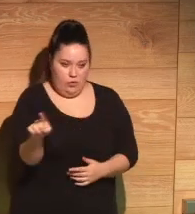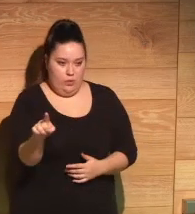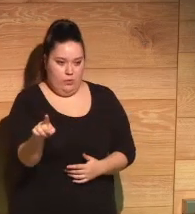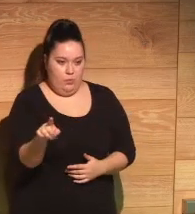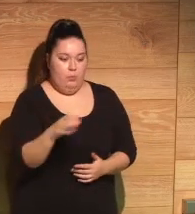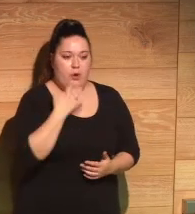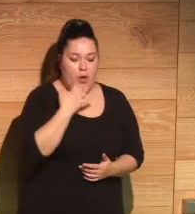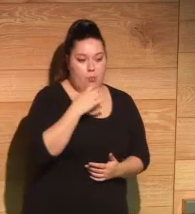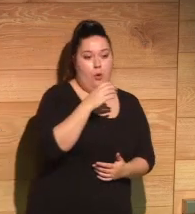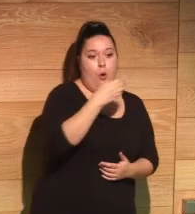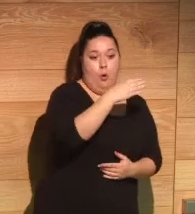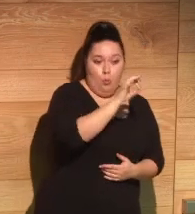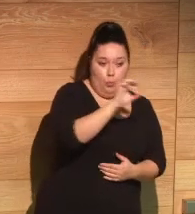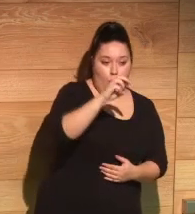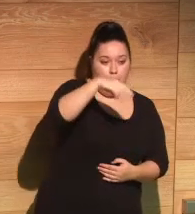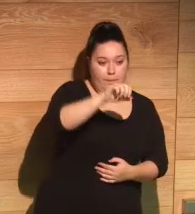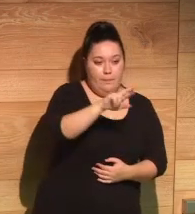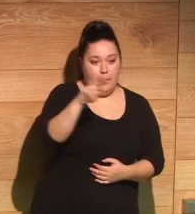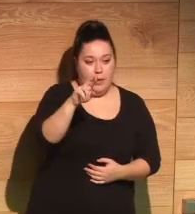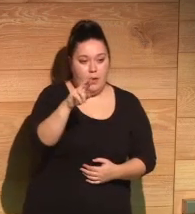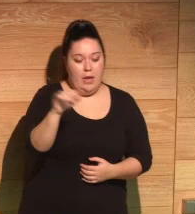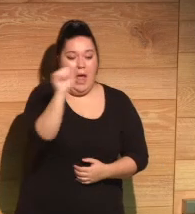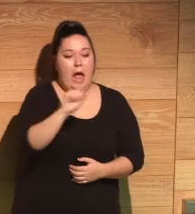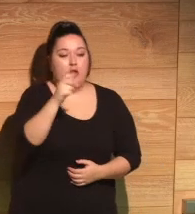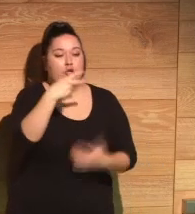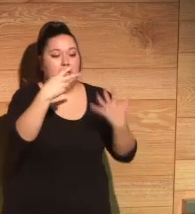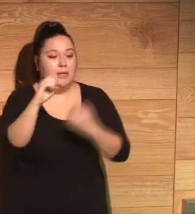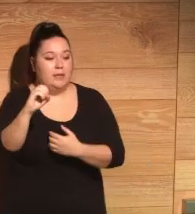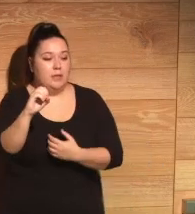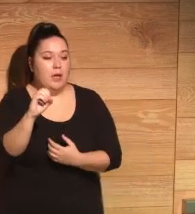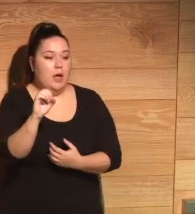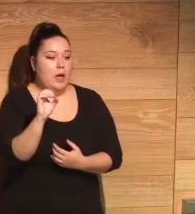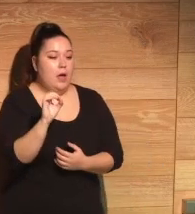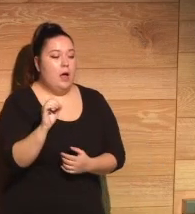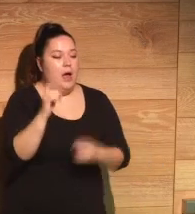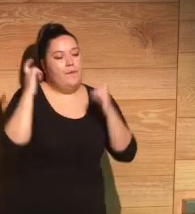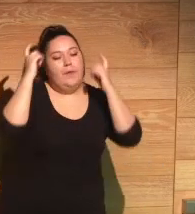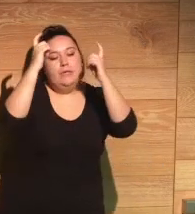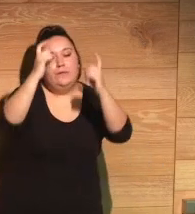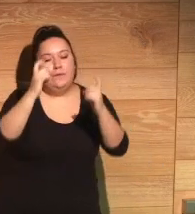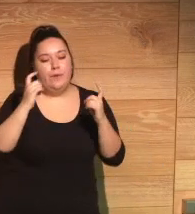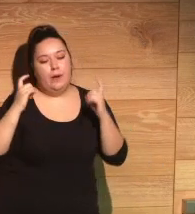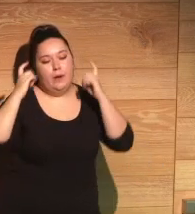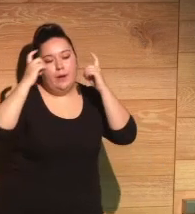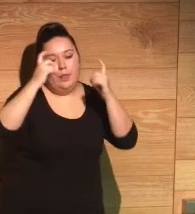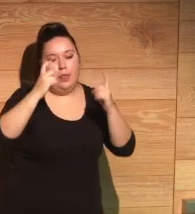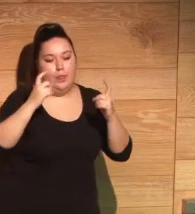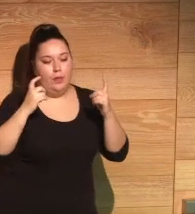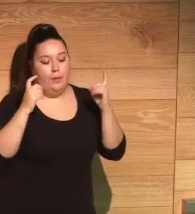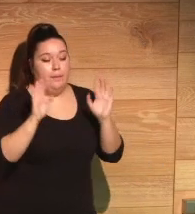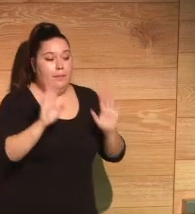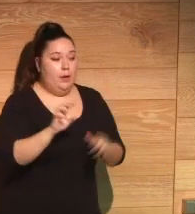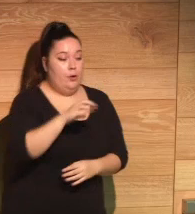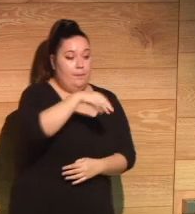gente nacida de los 70, antes hablamos más del mérito, del esfuerzo, y obviamos que